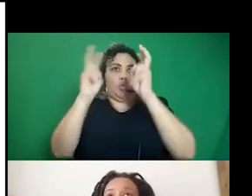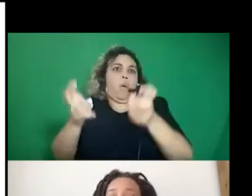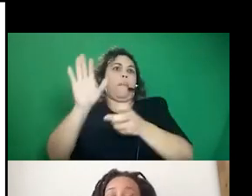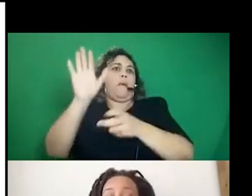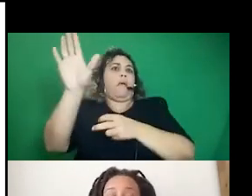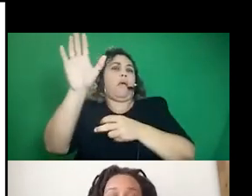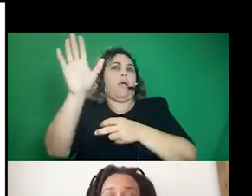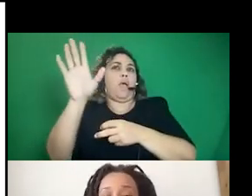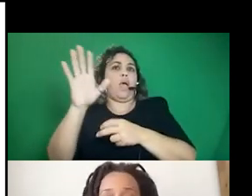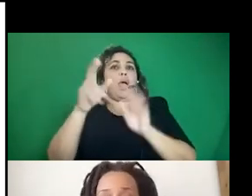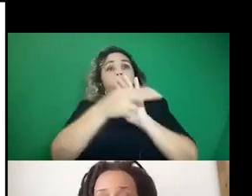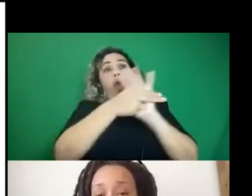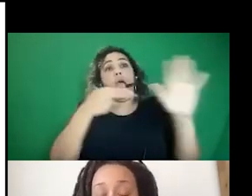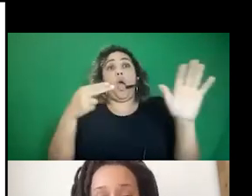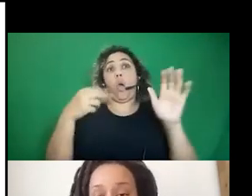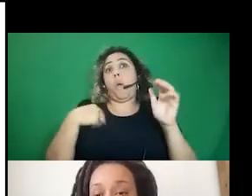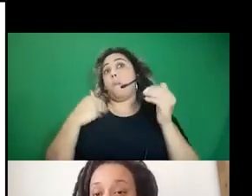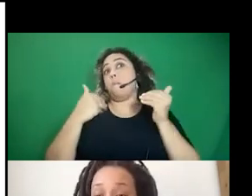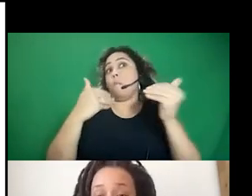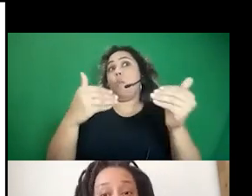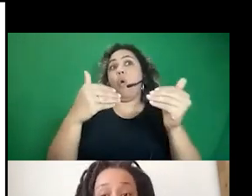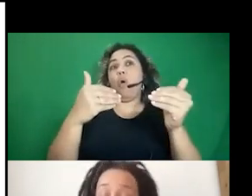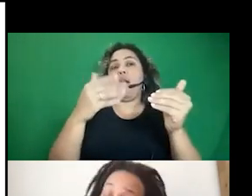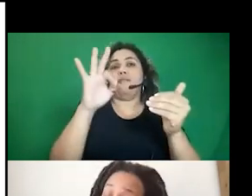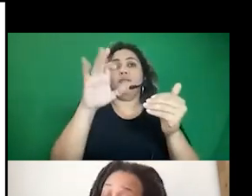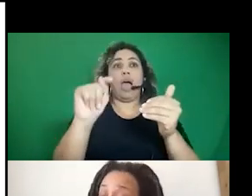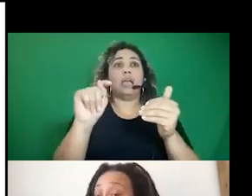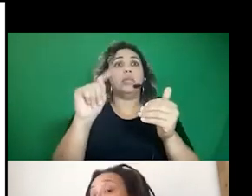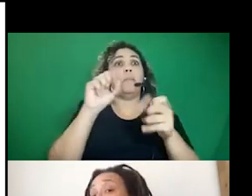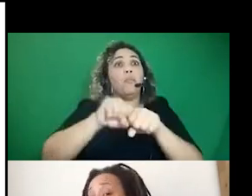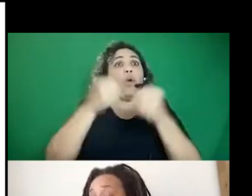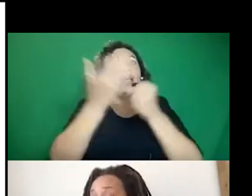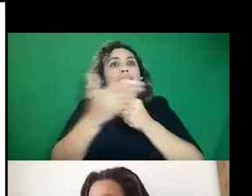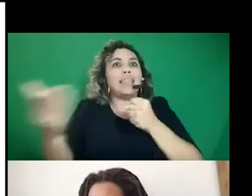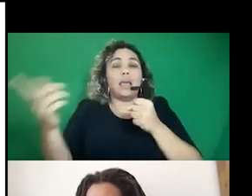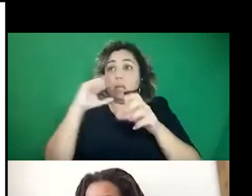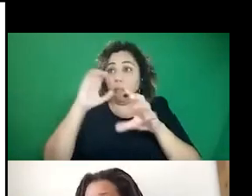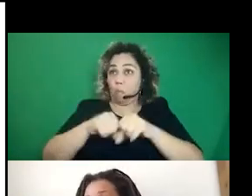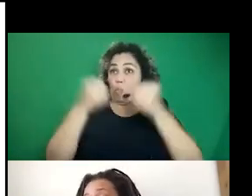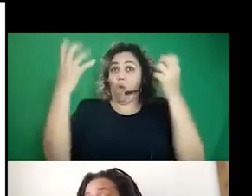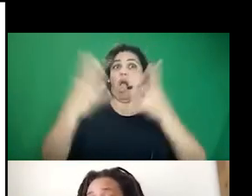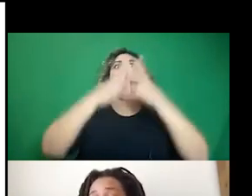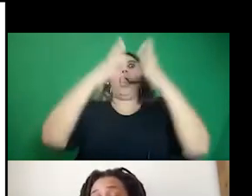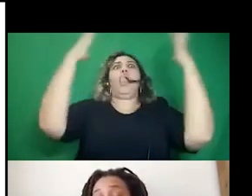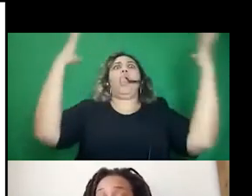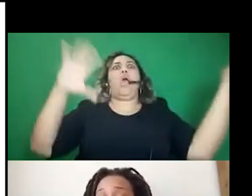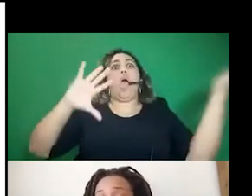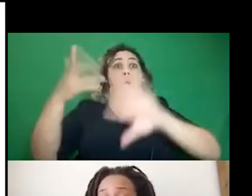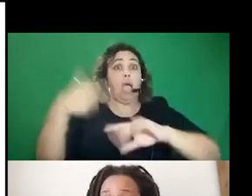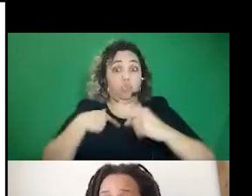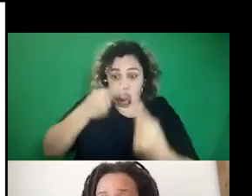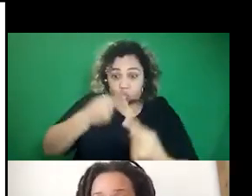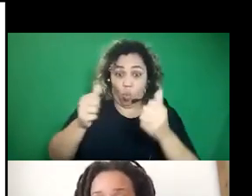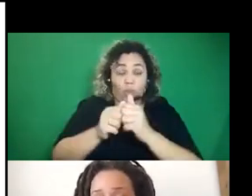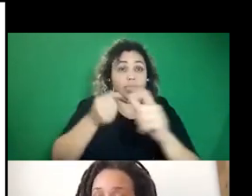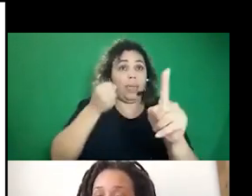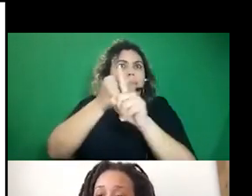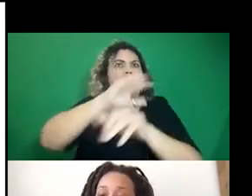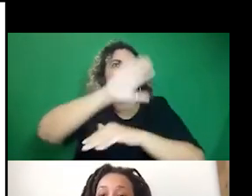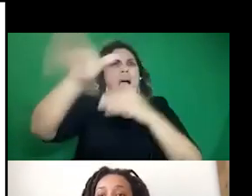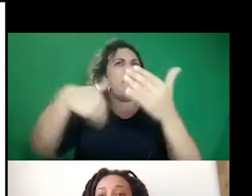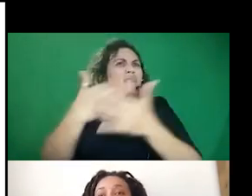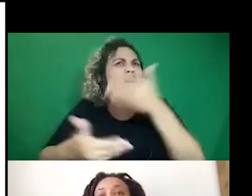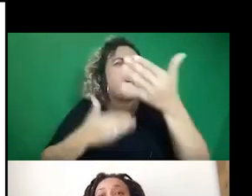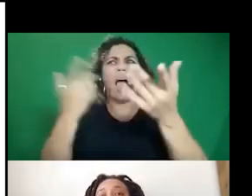con sus temas y sus slogans de como muévete rápido y se rompe y quiebra las